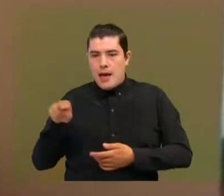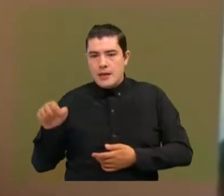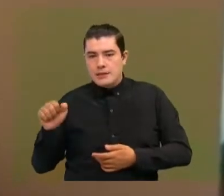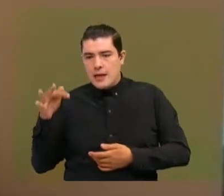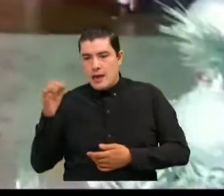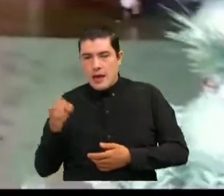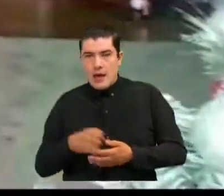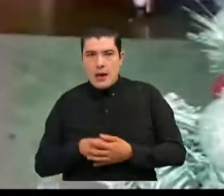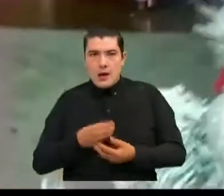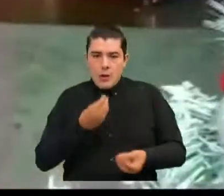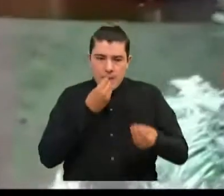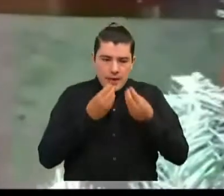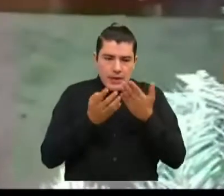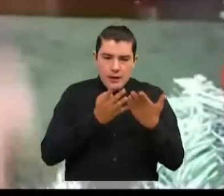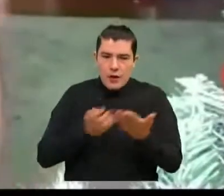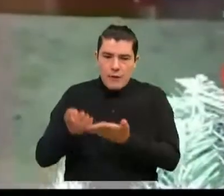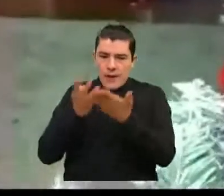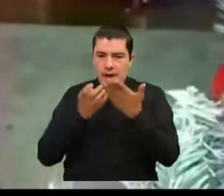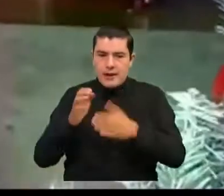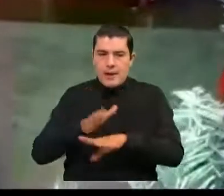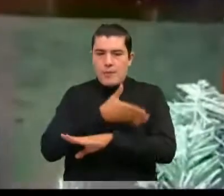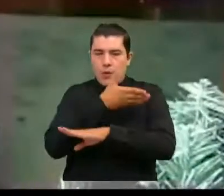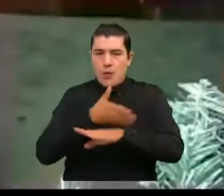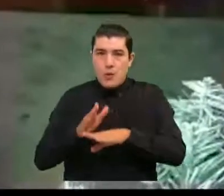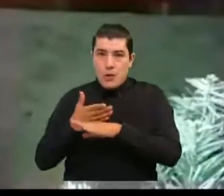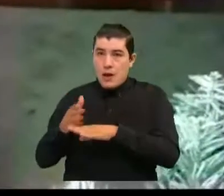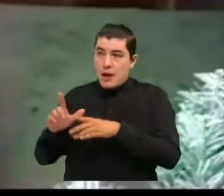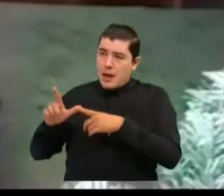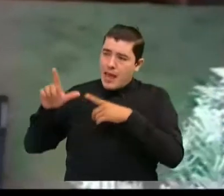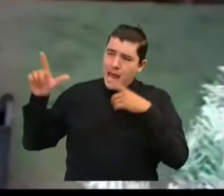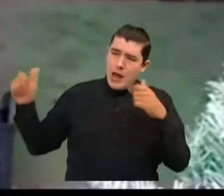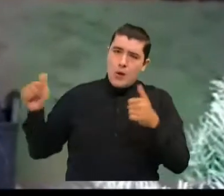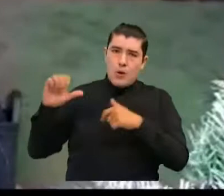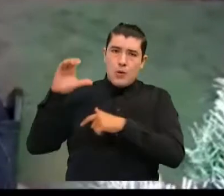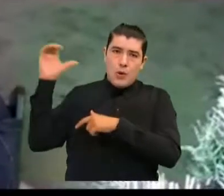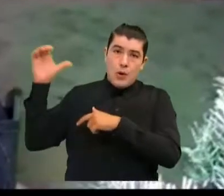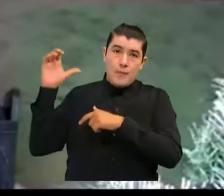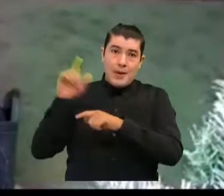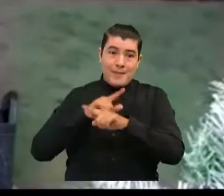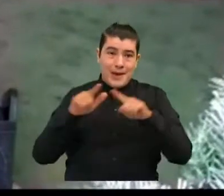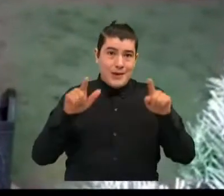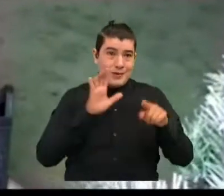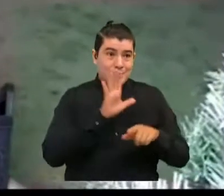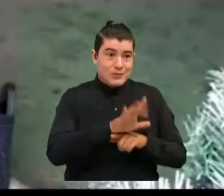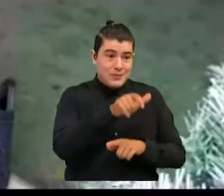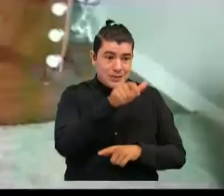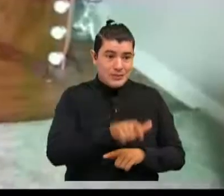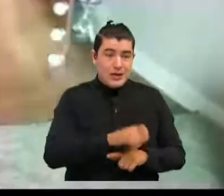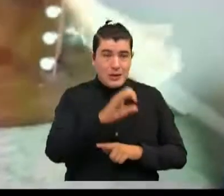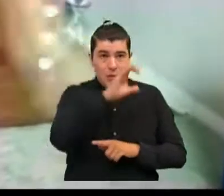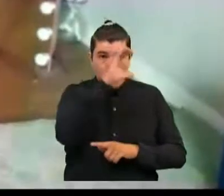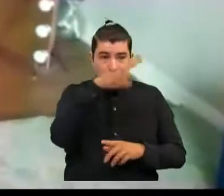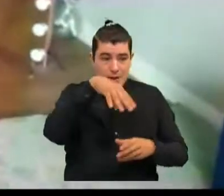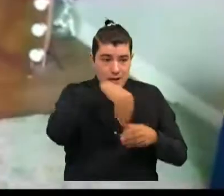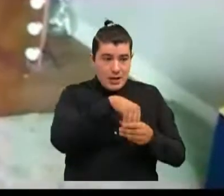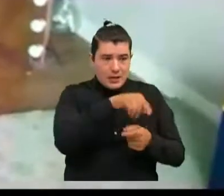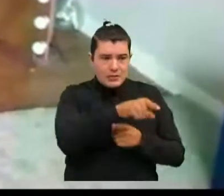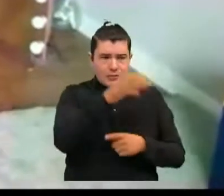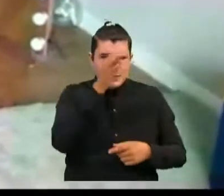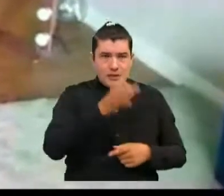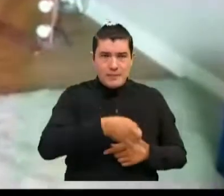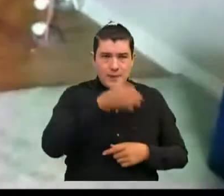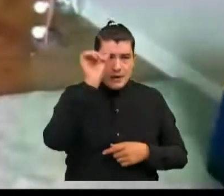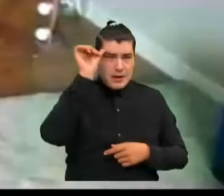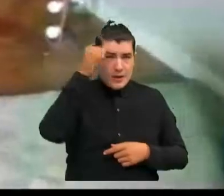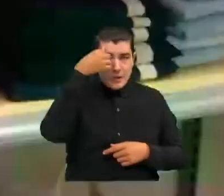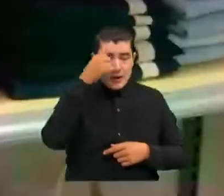novenas. Lejos de su tierra, pero cerca de su corazón, el colombiano, y en especial un santandereano, no olvida quién es y